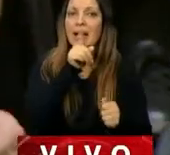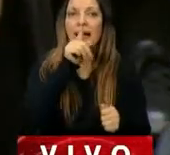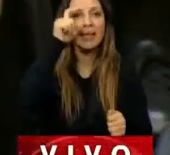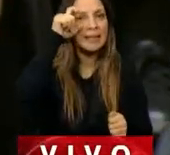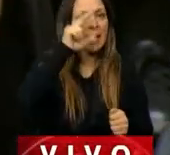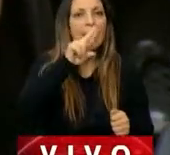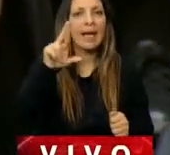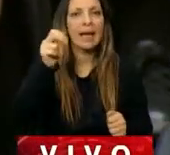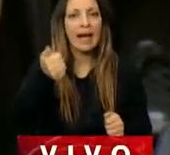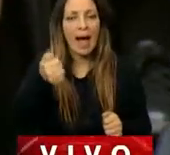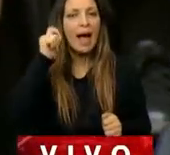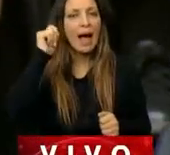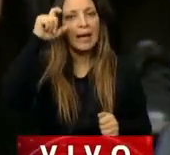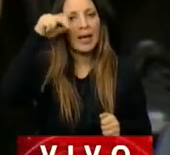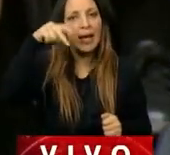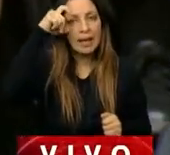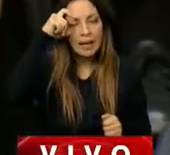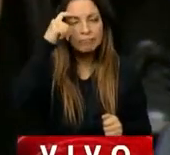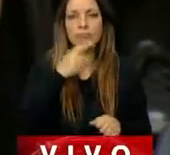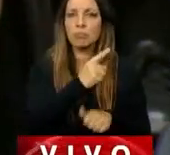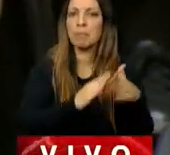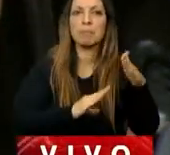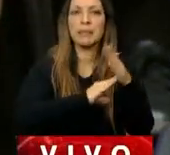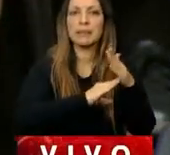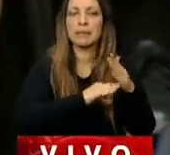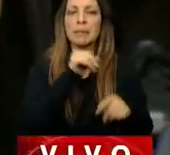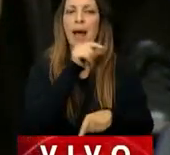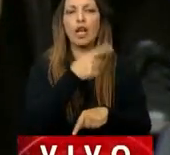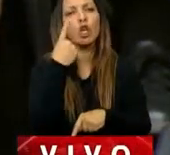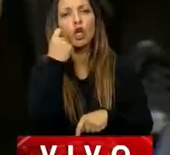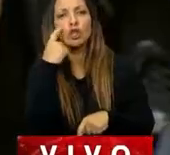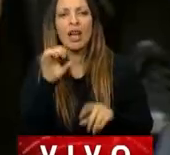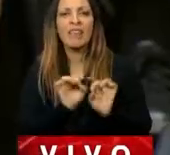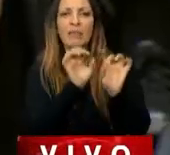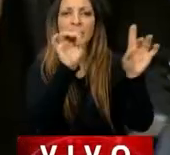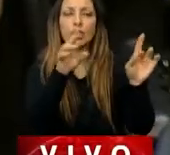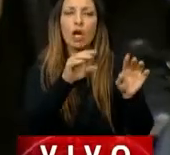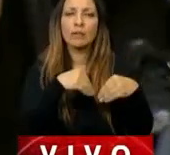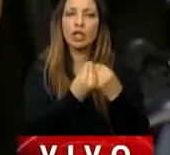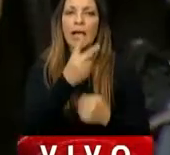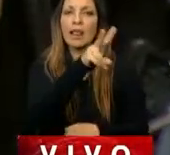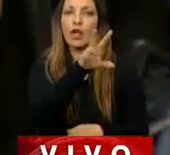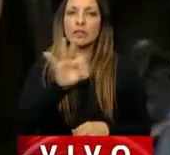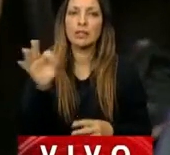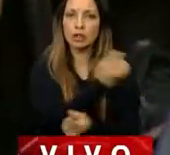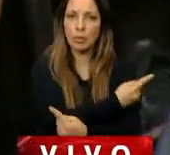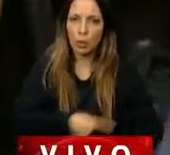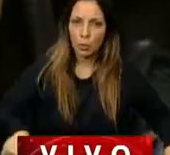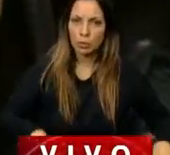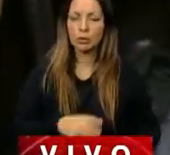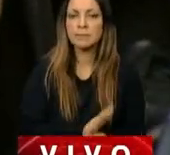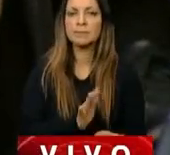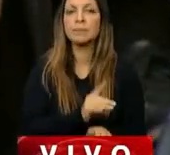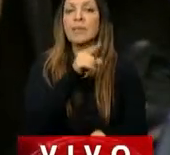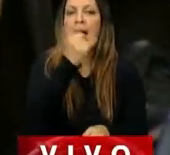principales empresas que tiene la provincia, una línea de control de infecciones de 200 productos, hacen